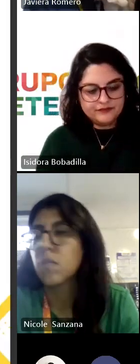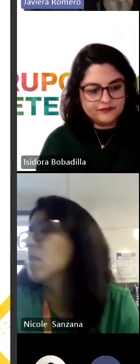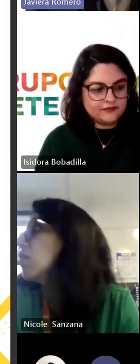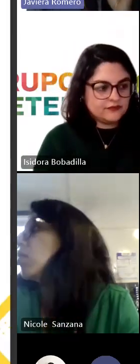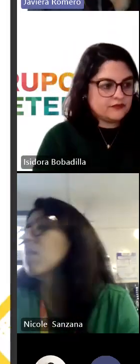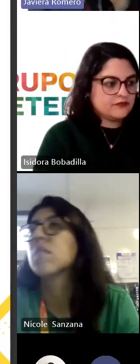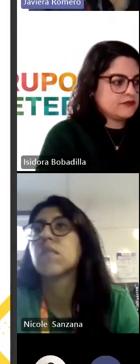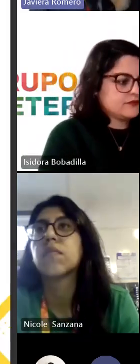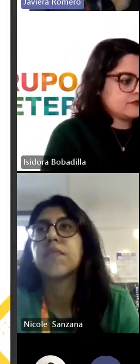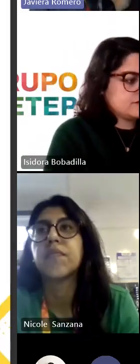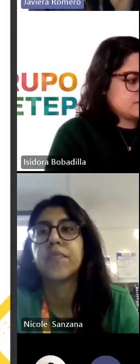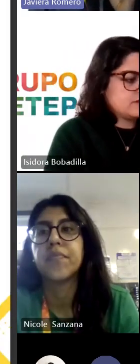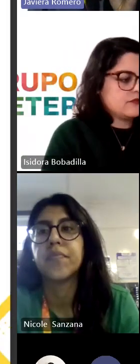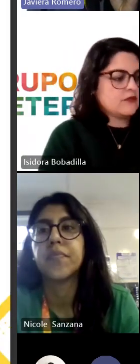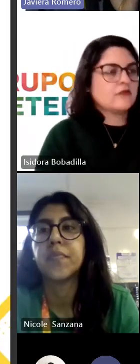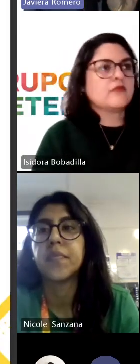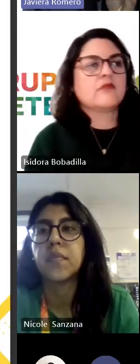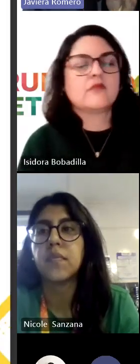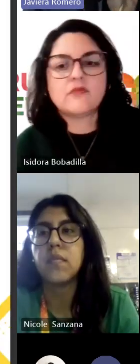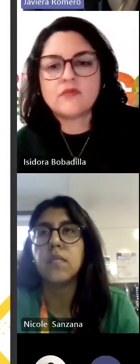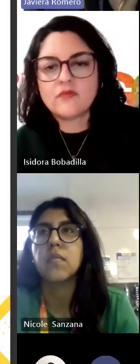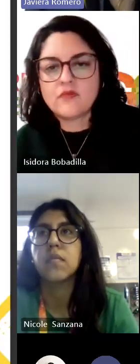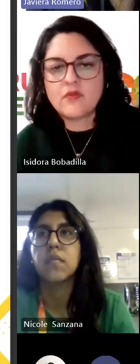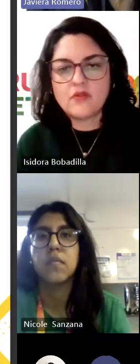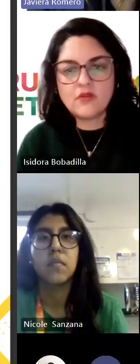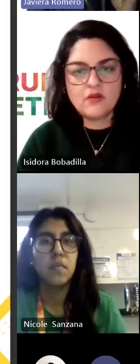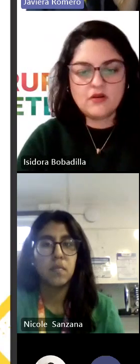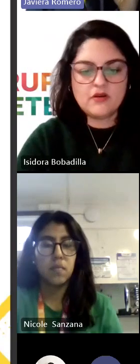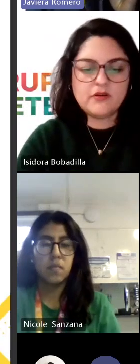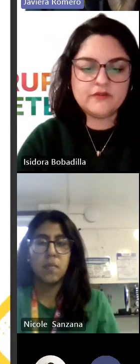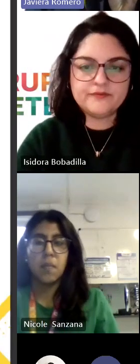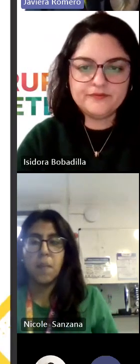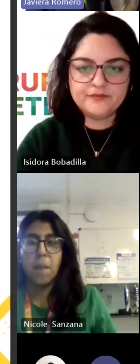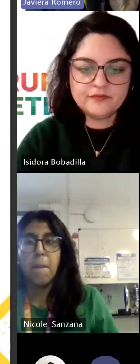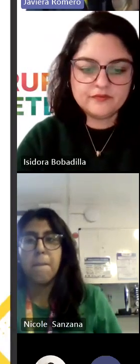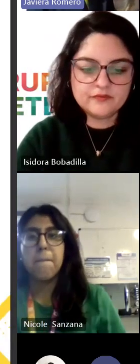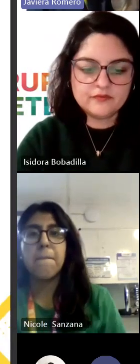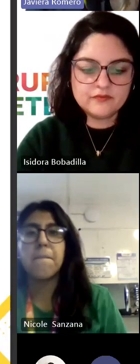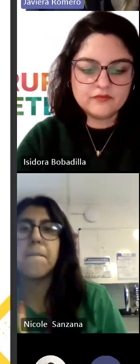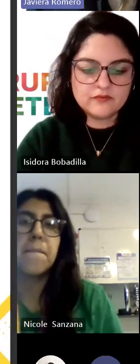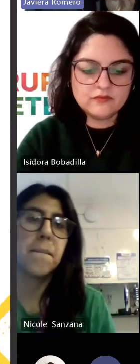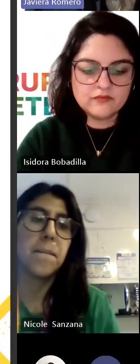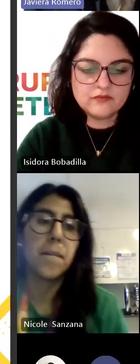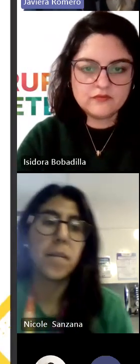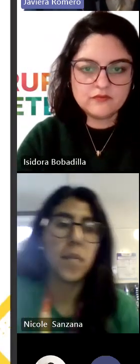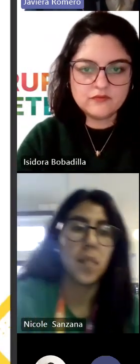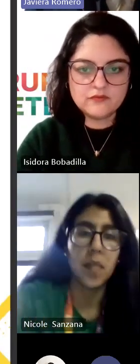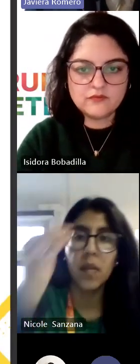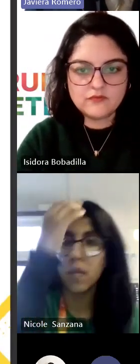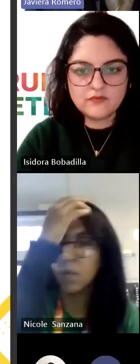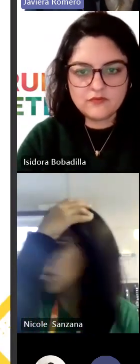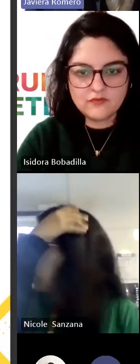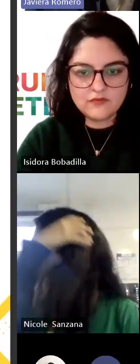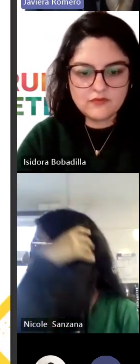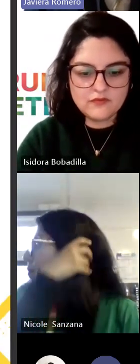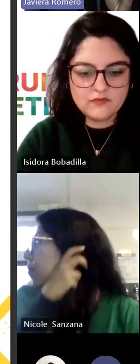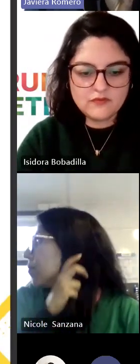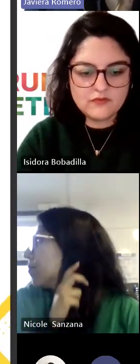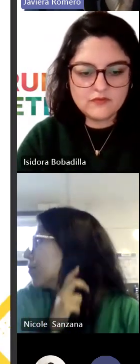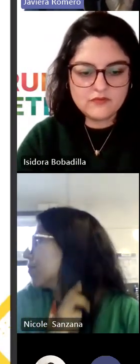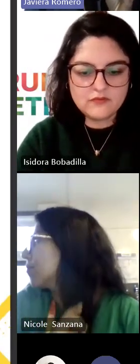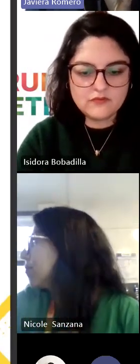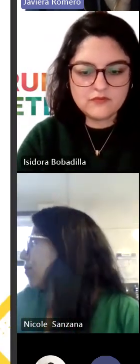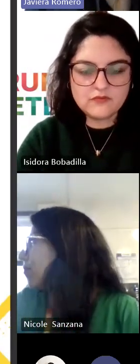Hay que estar atentos a eso. Y por otra parte, presenta conductas autolesivas, donde pueden aparecer cortes,